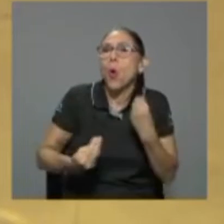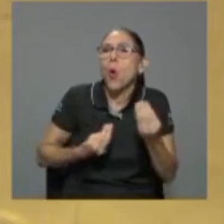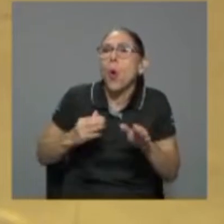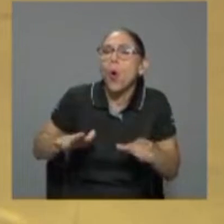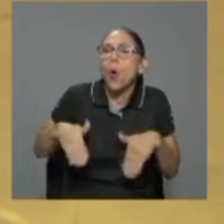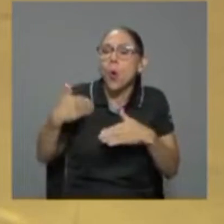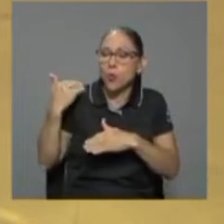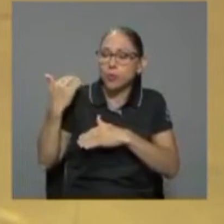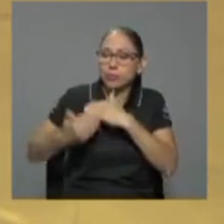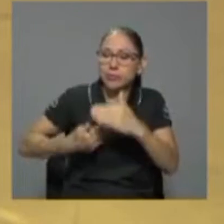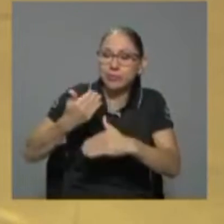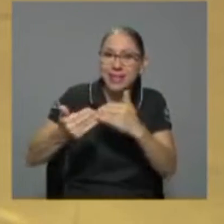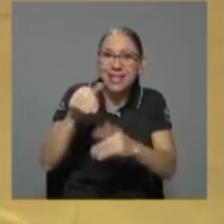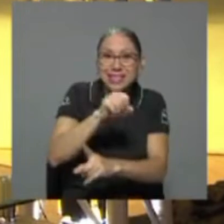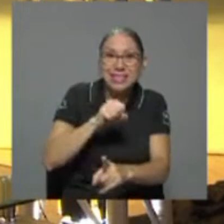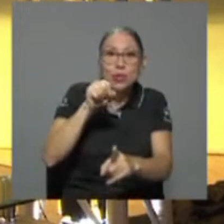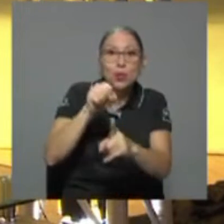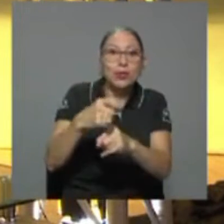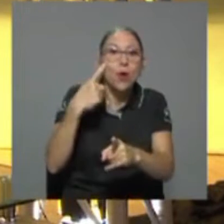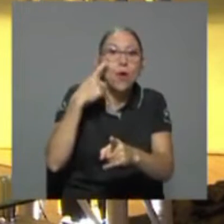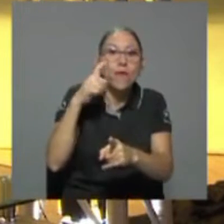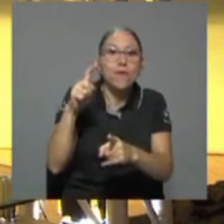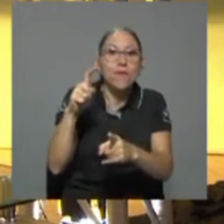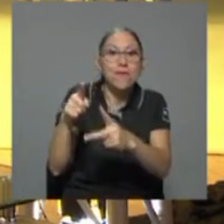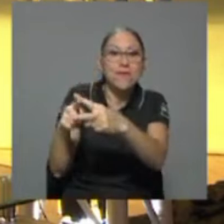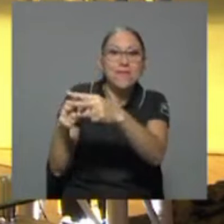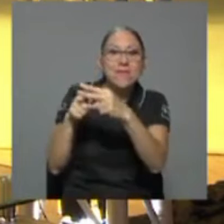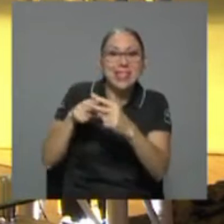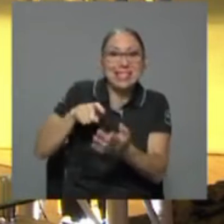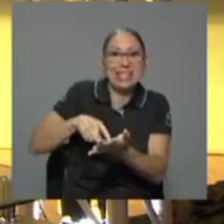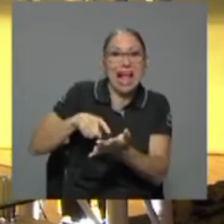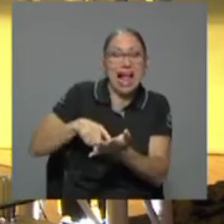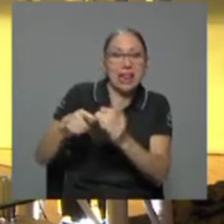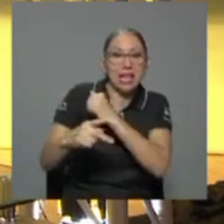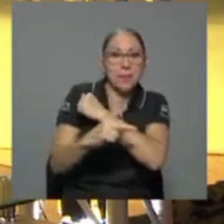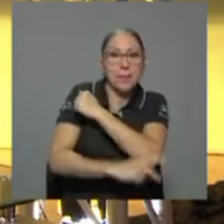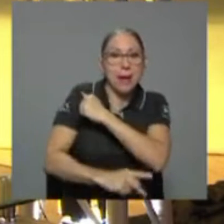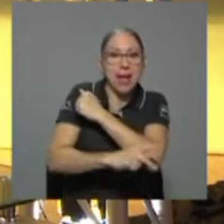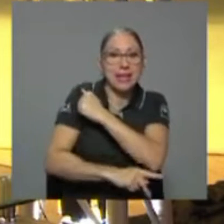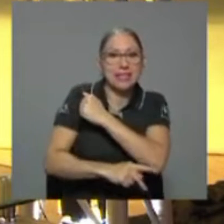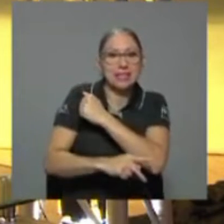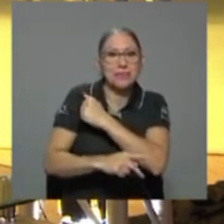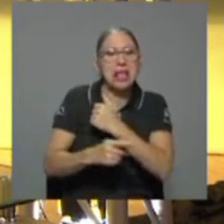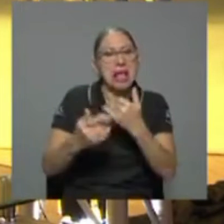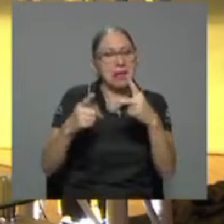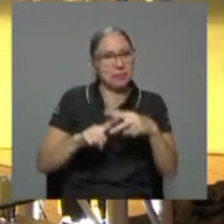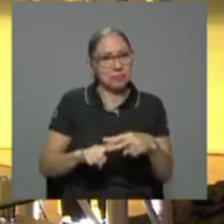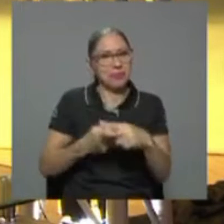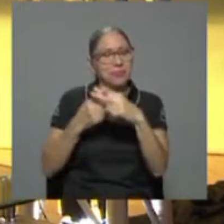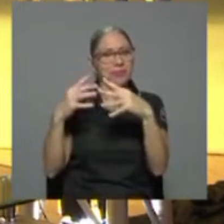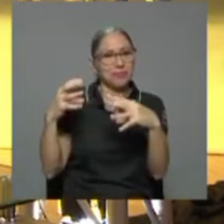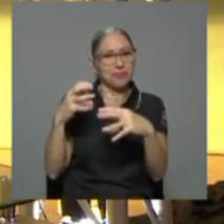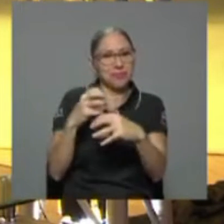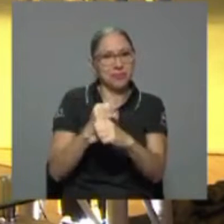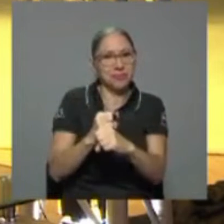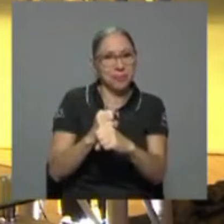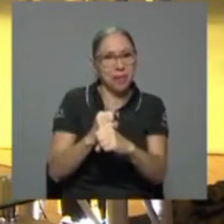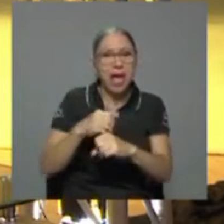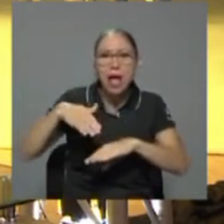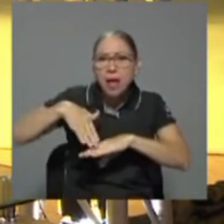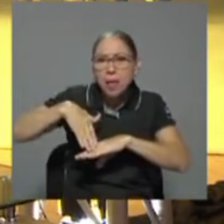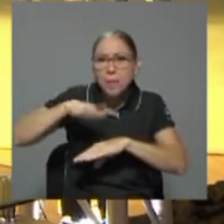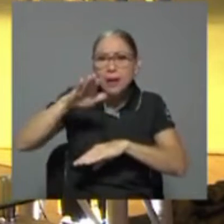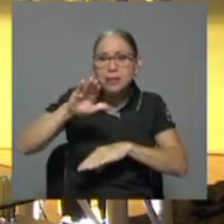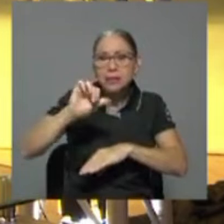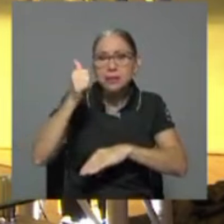la situación fiscal del país, tal vez empezar haciendo un breve recuento, ¿verdad?, de que por más de 10